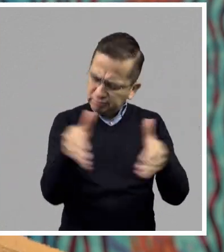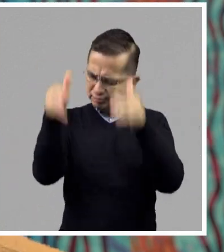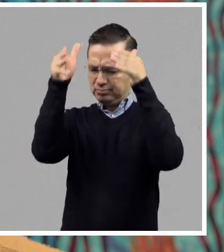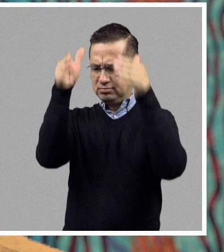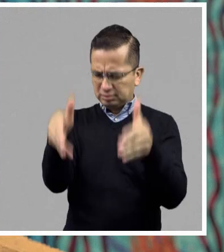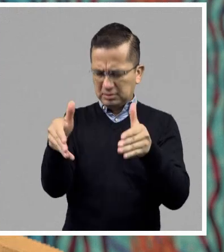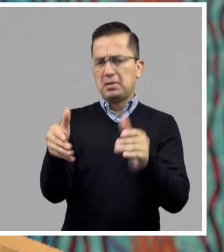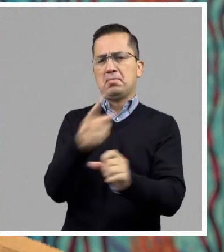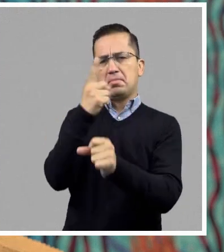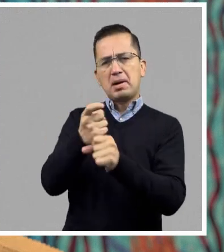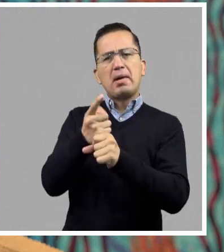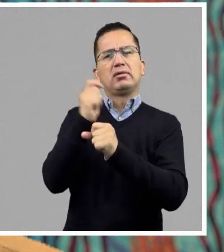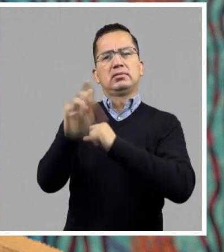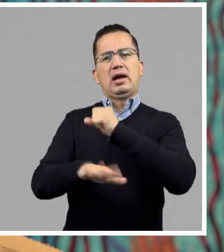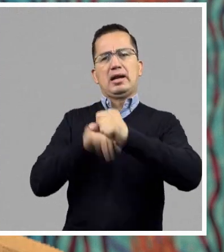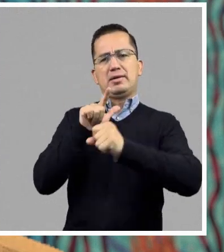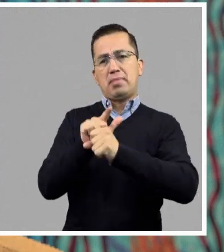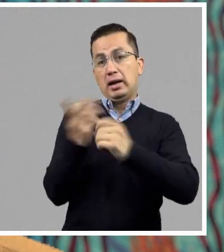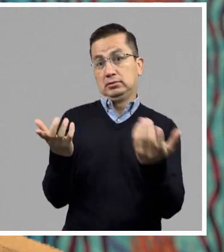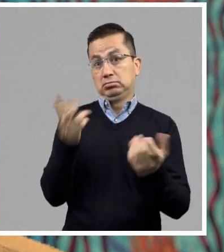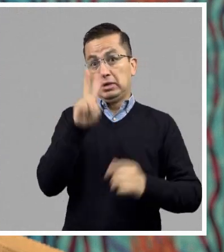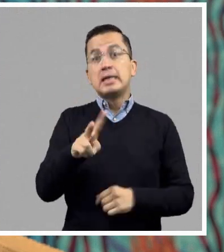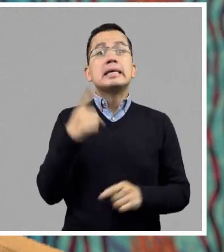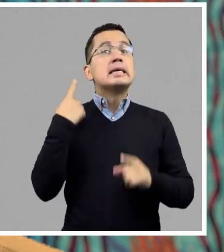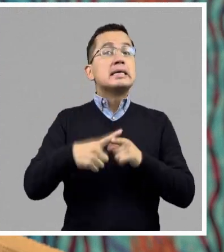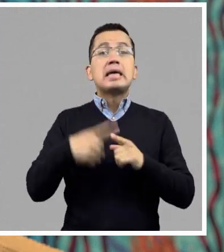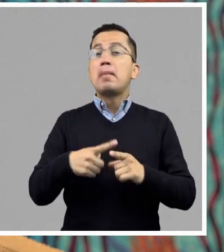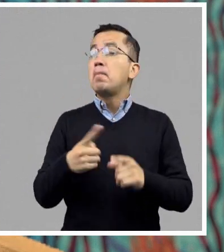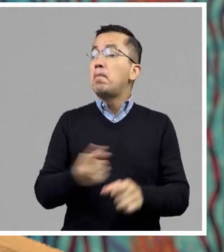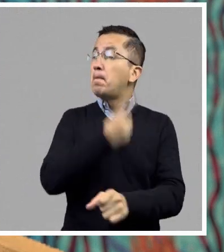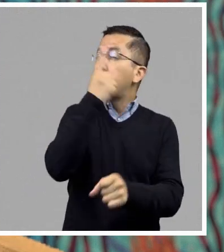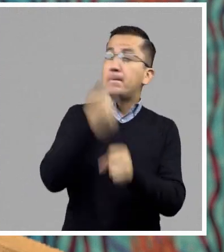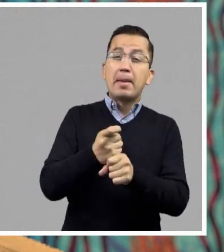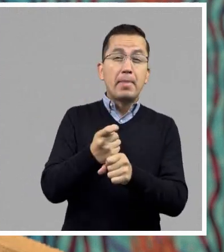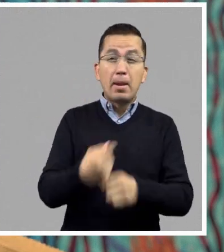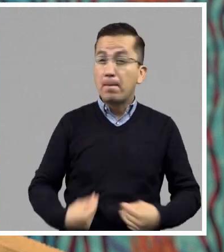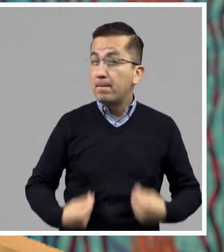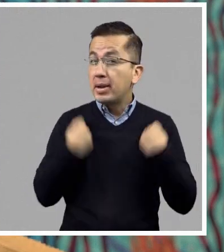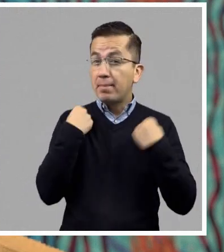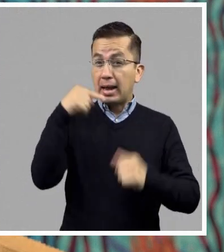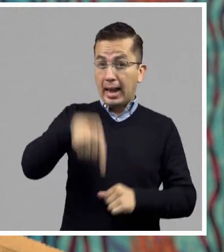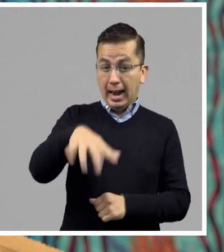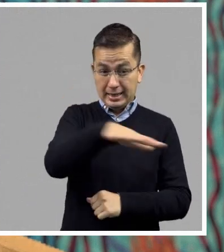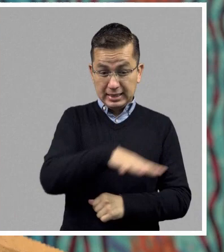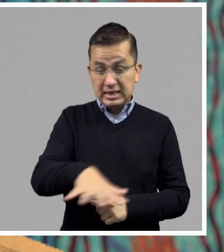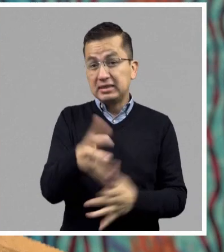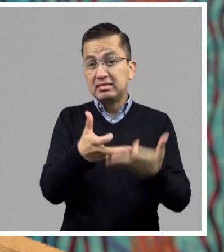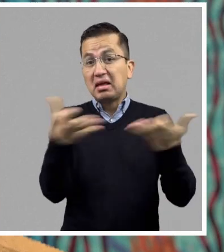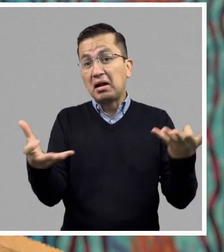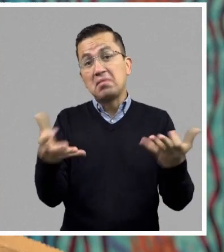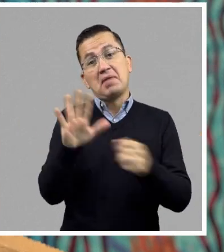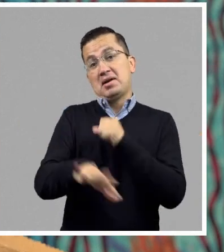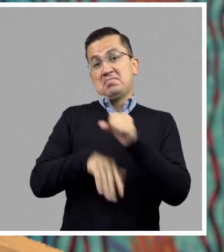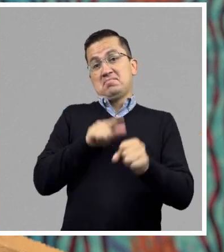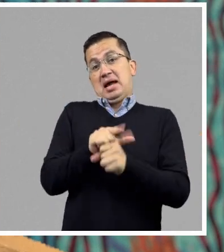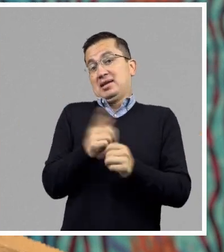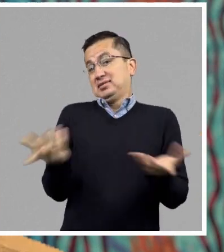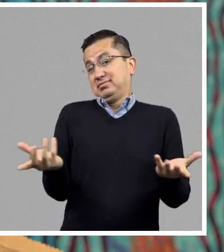primero a los animales que muchas veces estaban este en el territorio incluso antes que nosotros como hongos